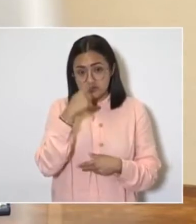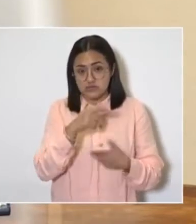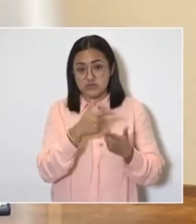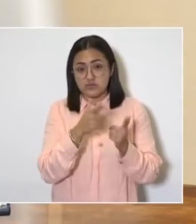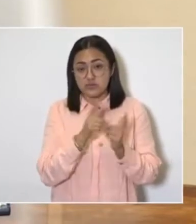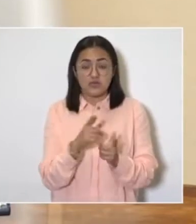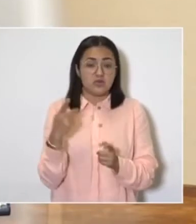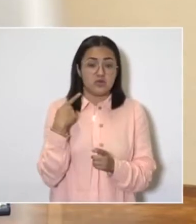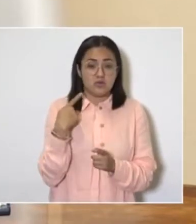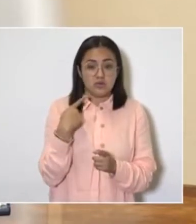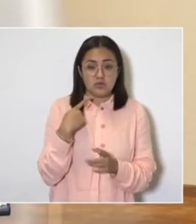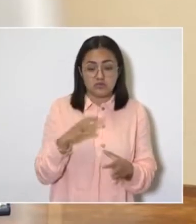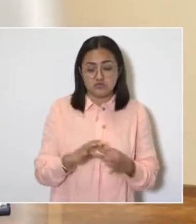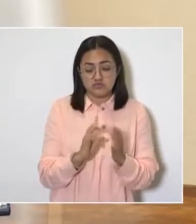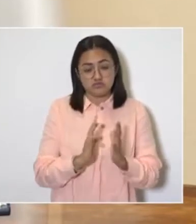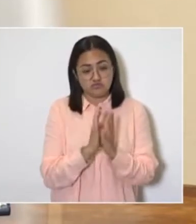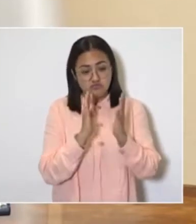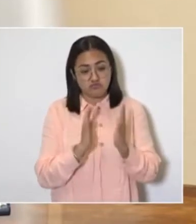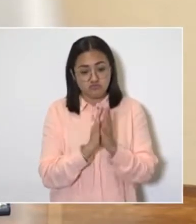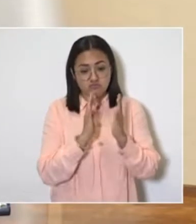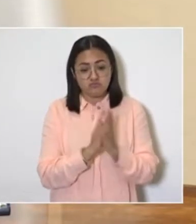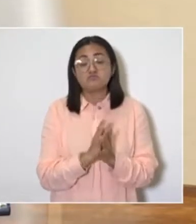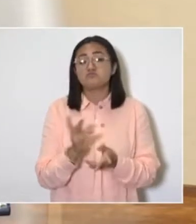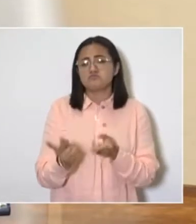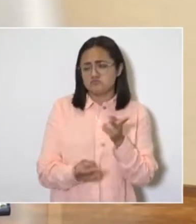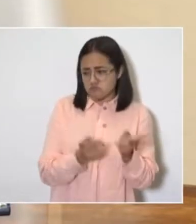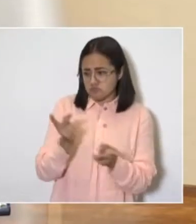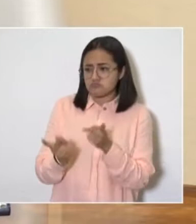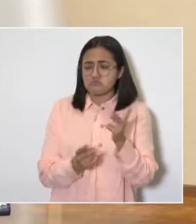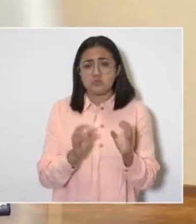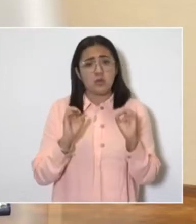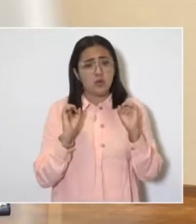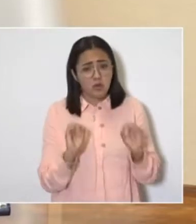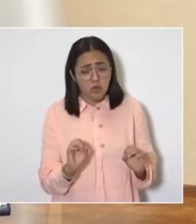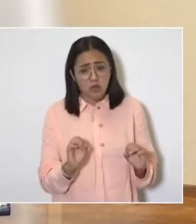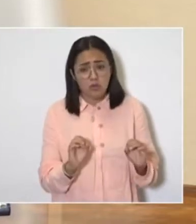partidarios, democráticos, consulta, o